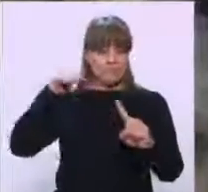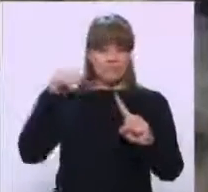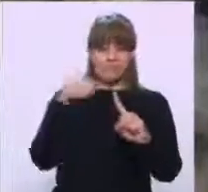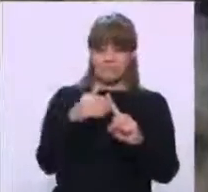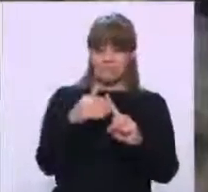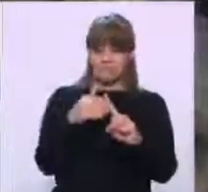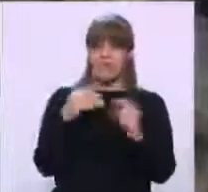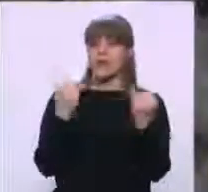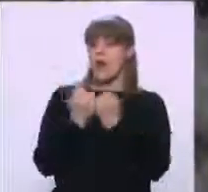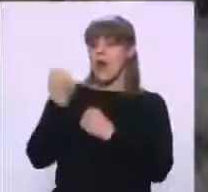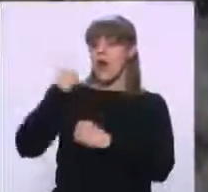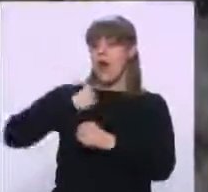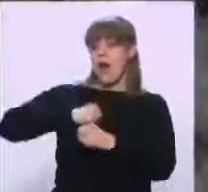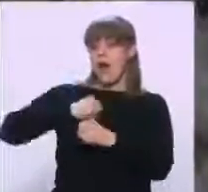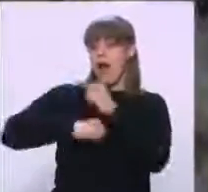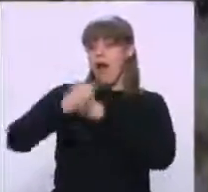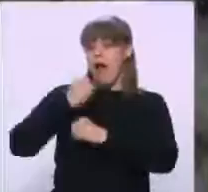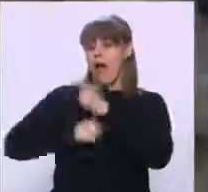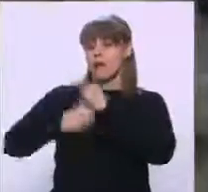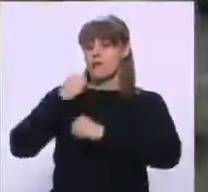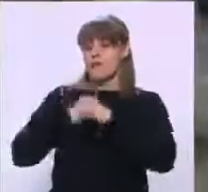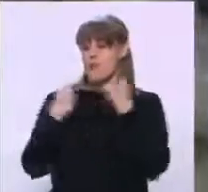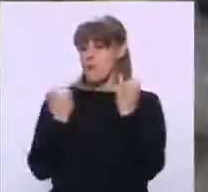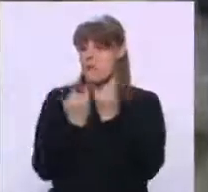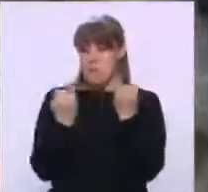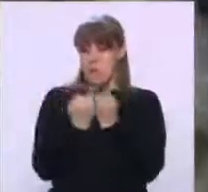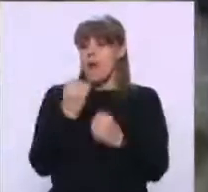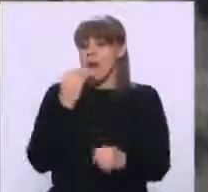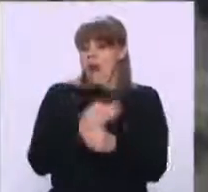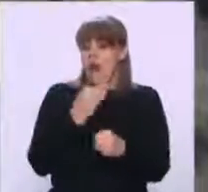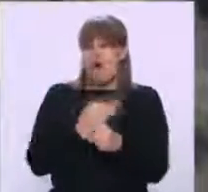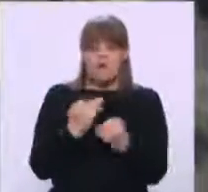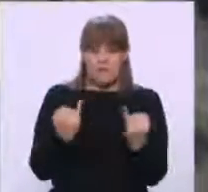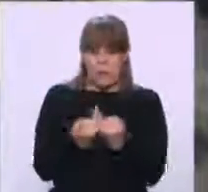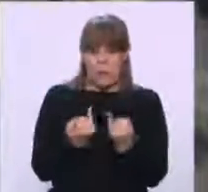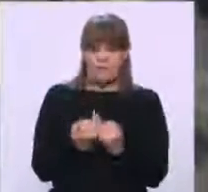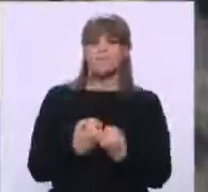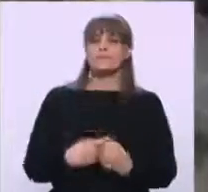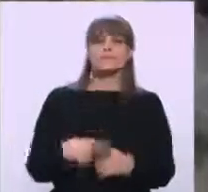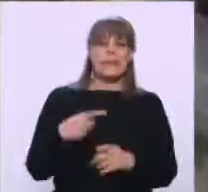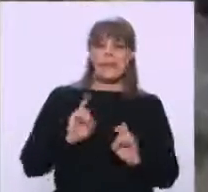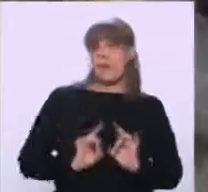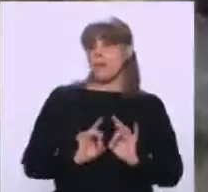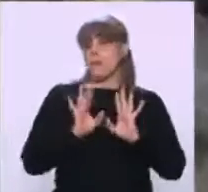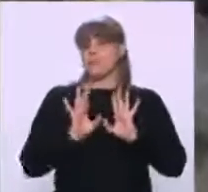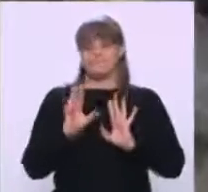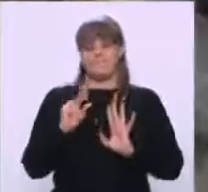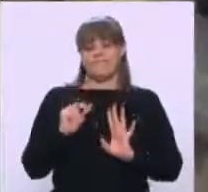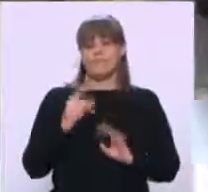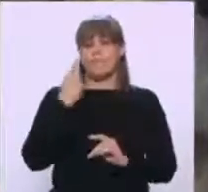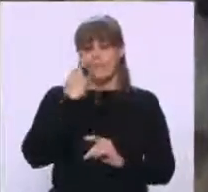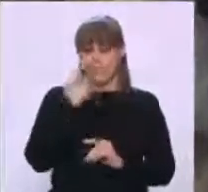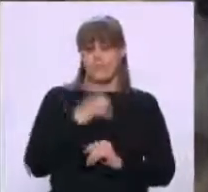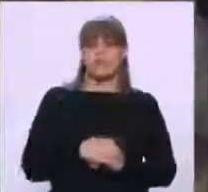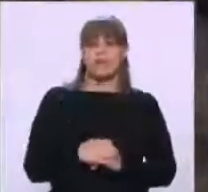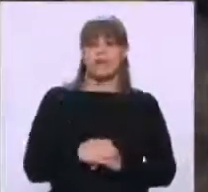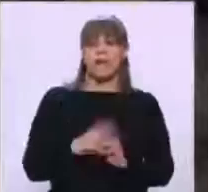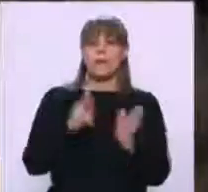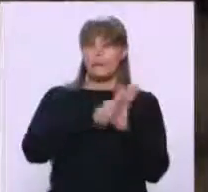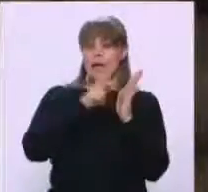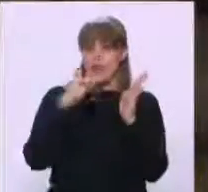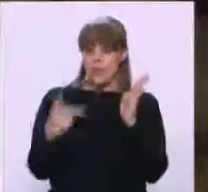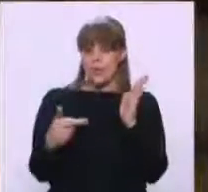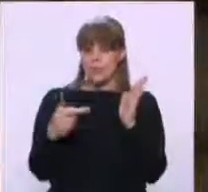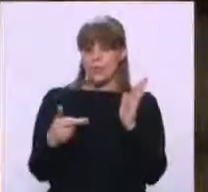este momento. Pero fíjate, no hay casualidades en la política, Azul. Déjame darte algunos datos. Mira, curiosamente, en los